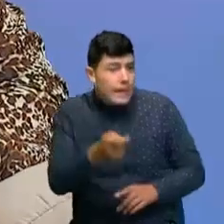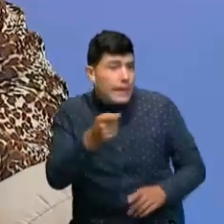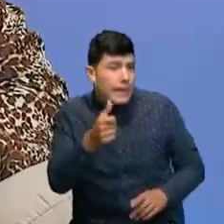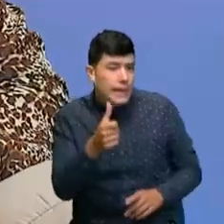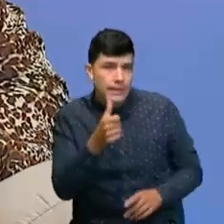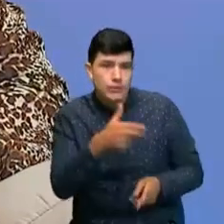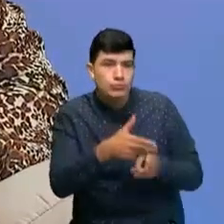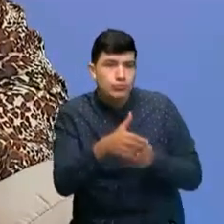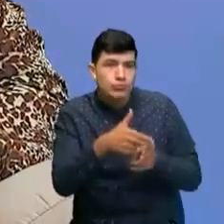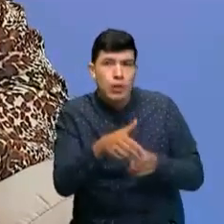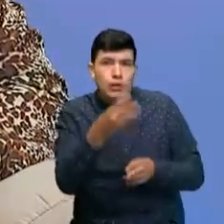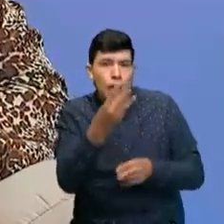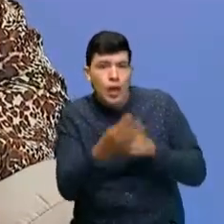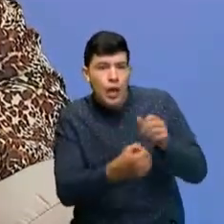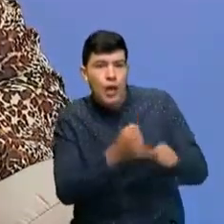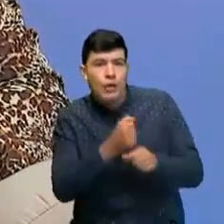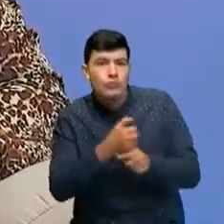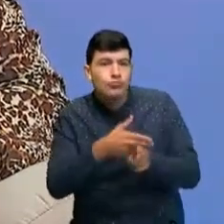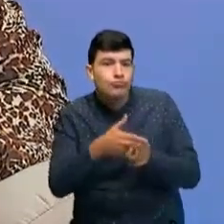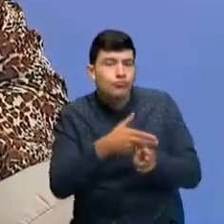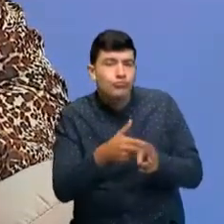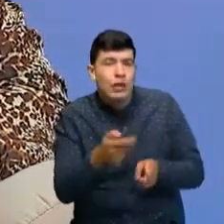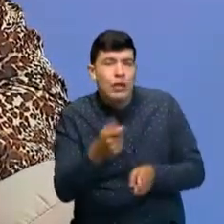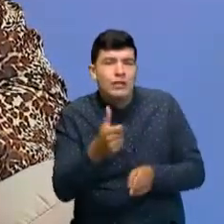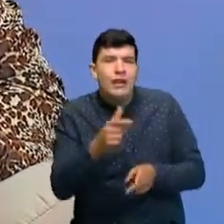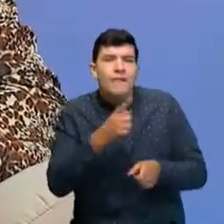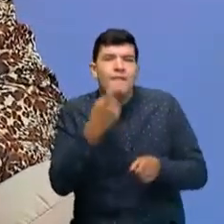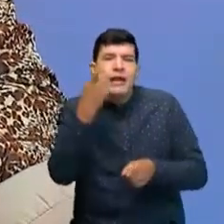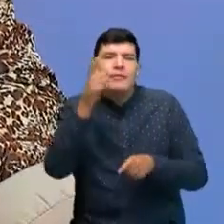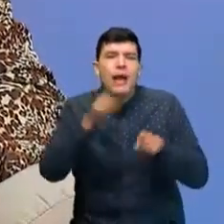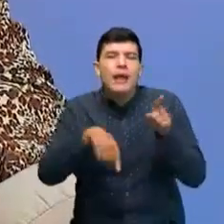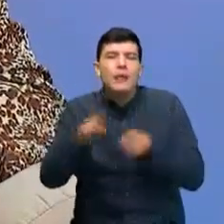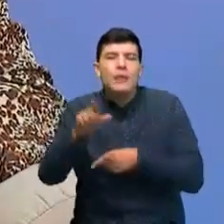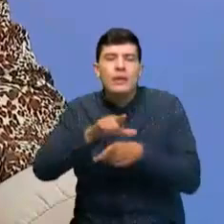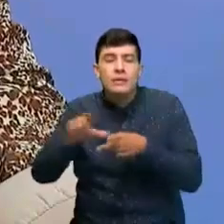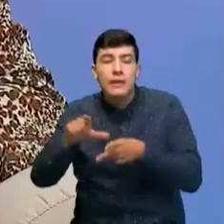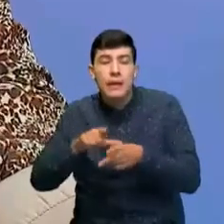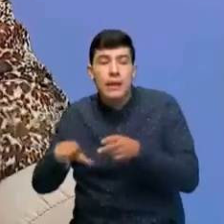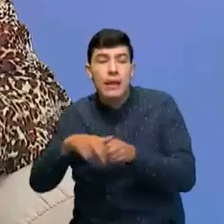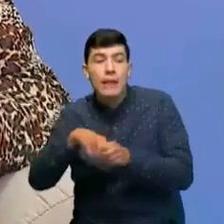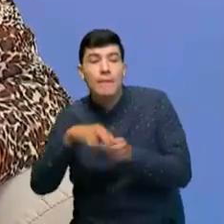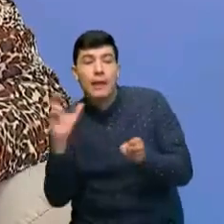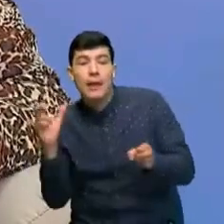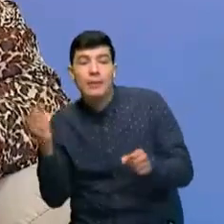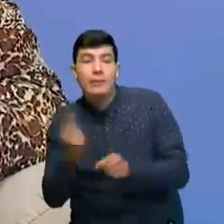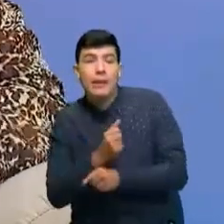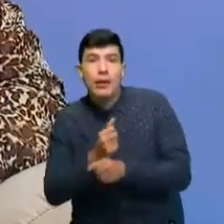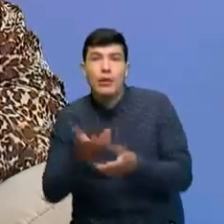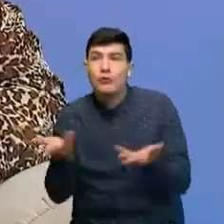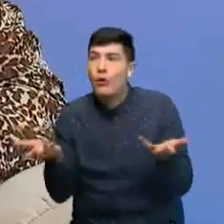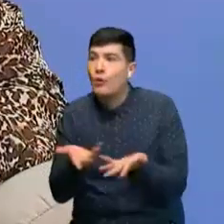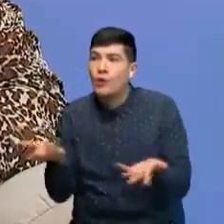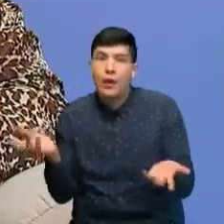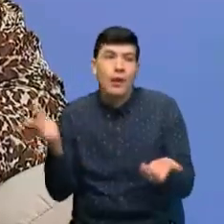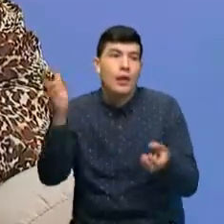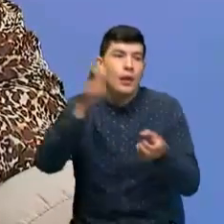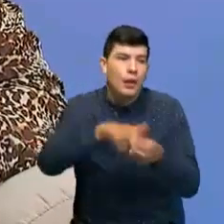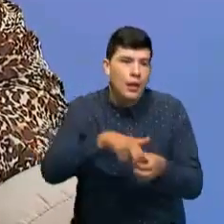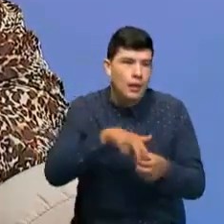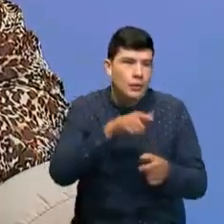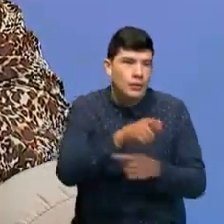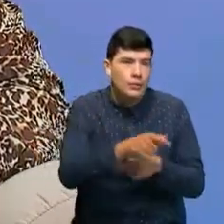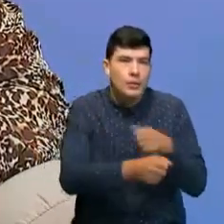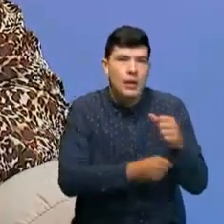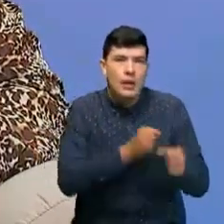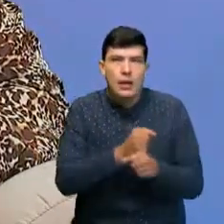edad, ¿sí?, le falta algunas semanas, y si queda por fuera del trabajo, ¿dónde lo van a recibir con esa